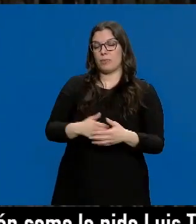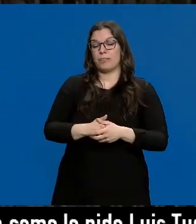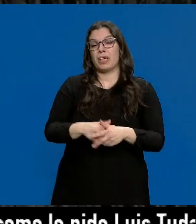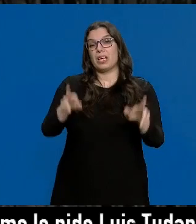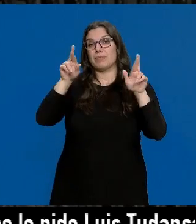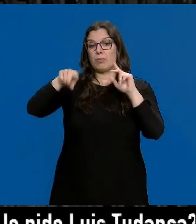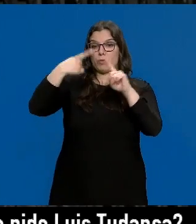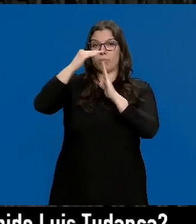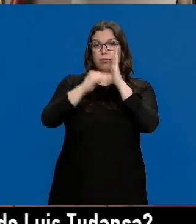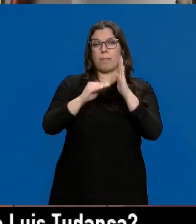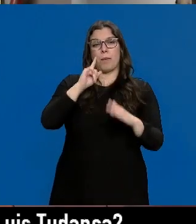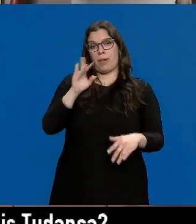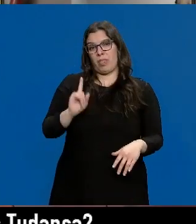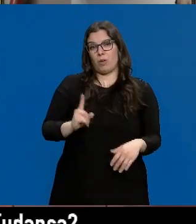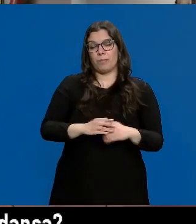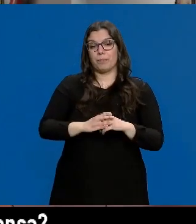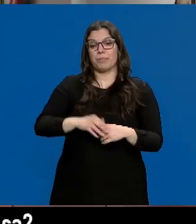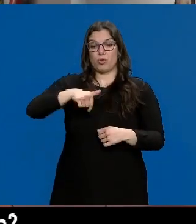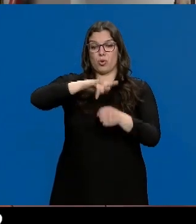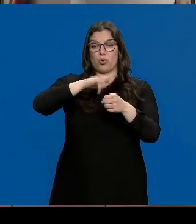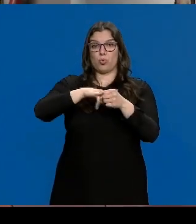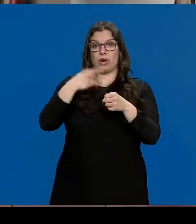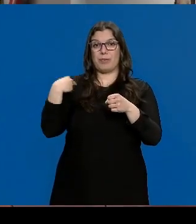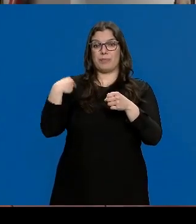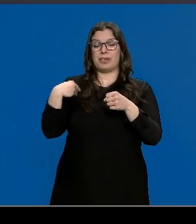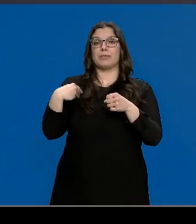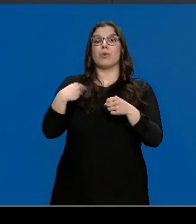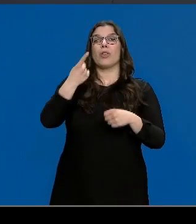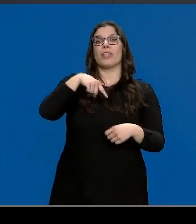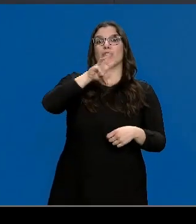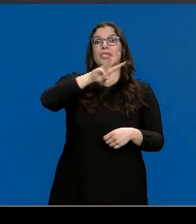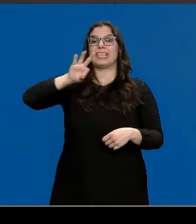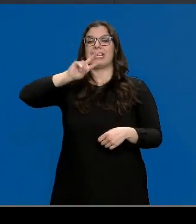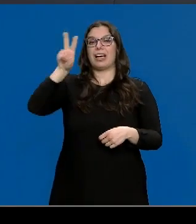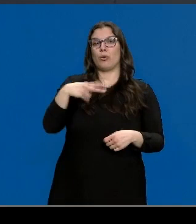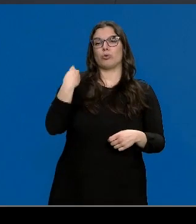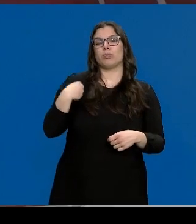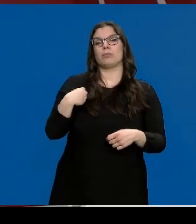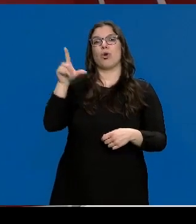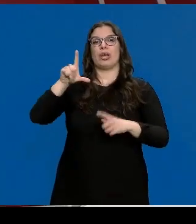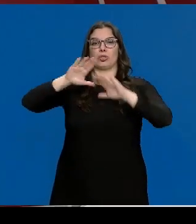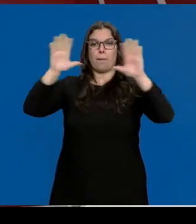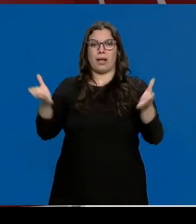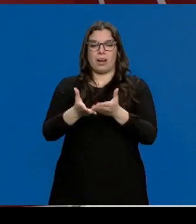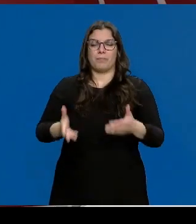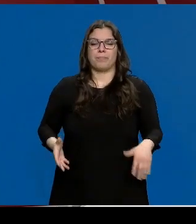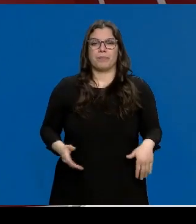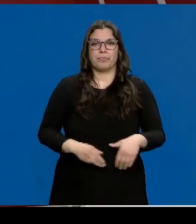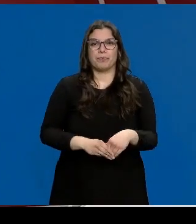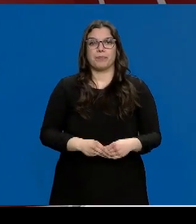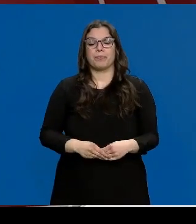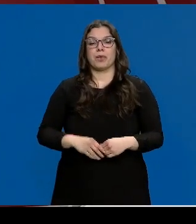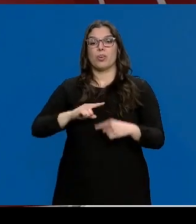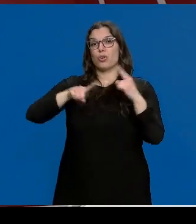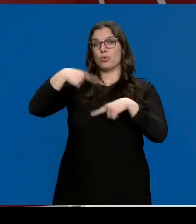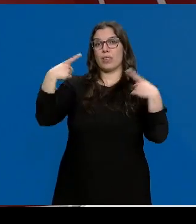baje, pero pinta mal la cosa. Este lunes el barril de Brent ha tocado los 130 euros. Los efectos de la guerra se